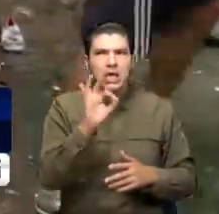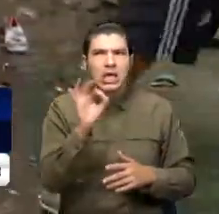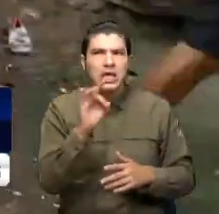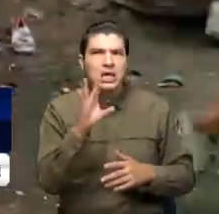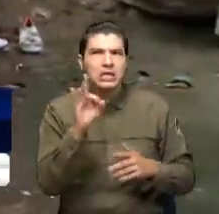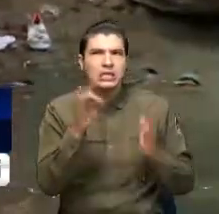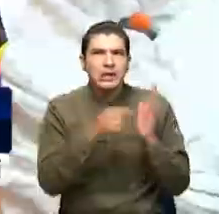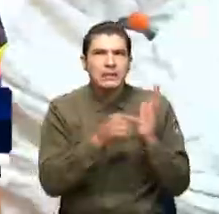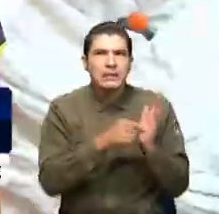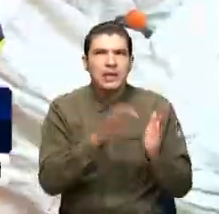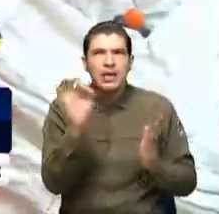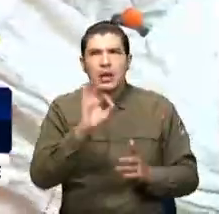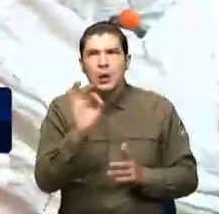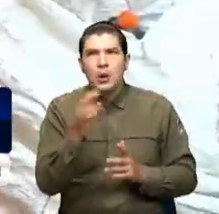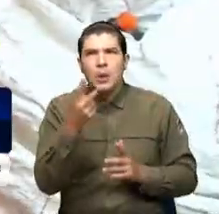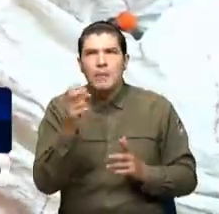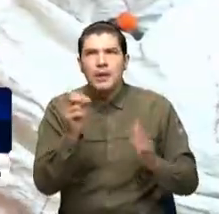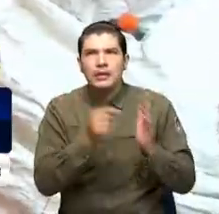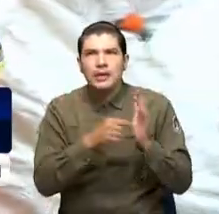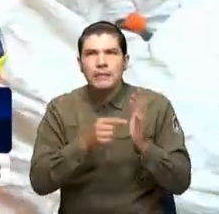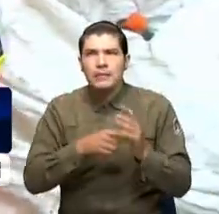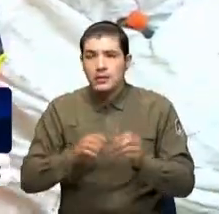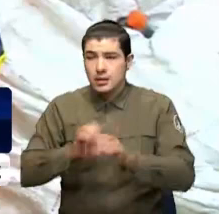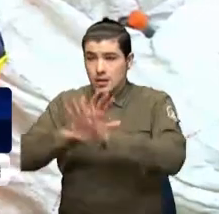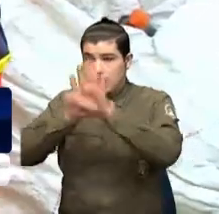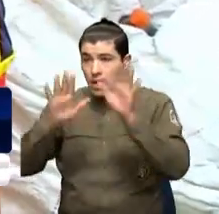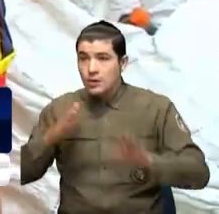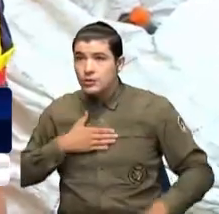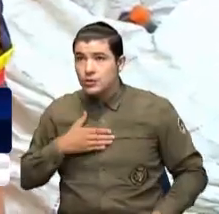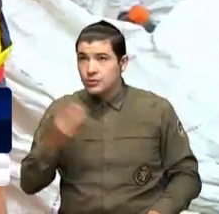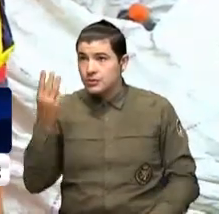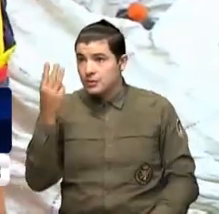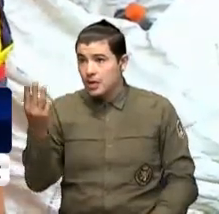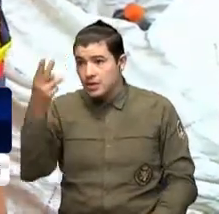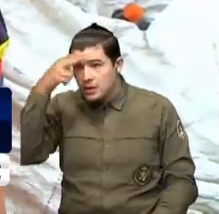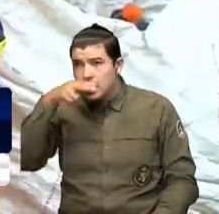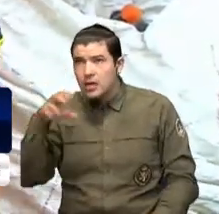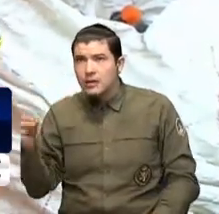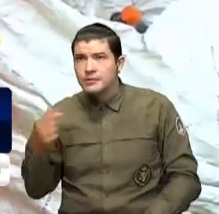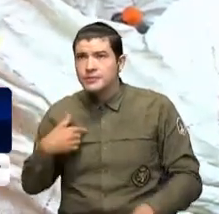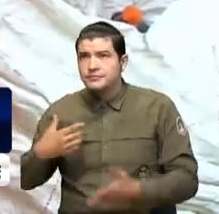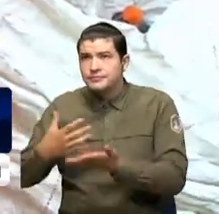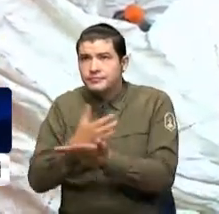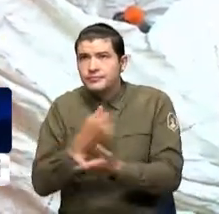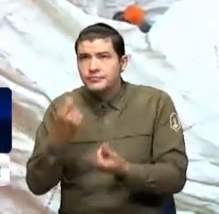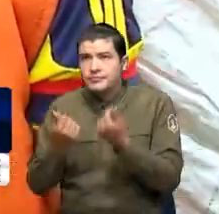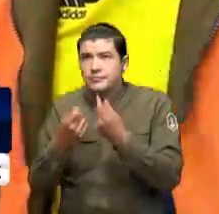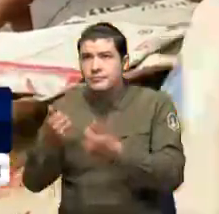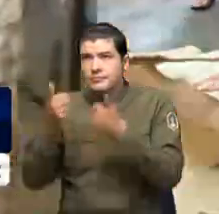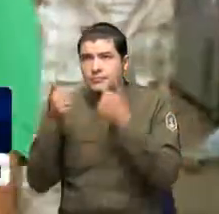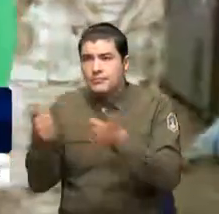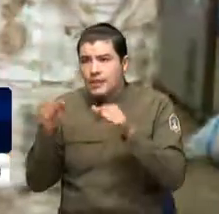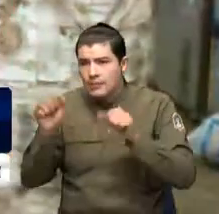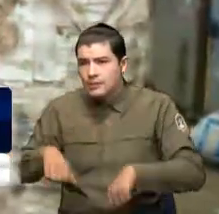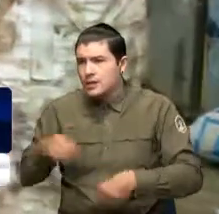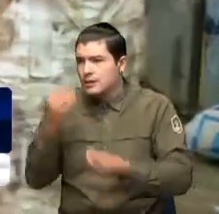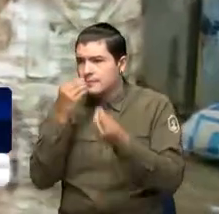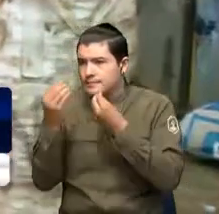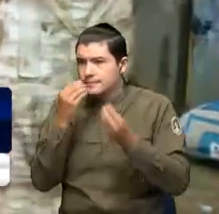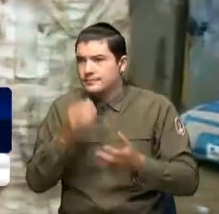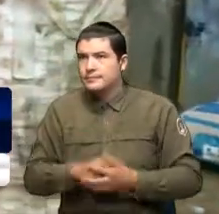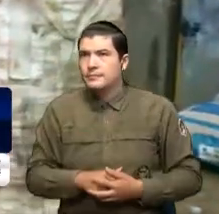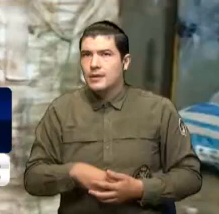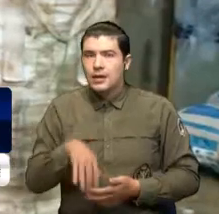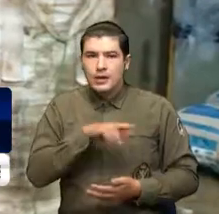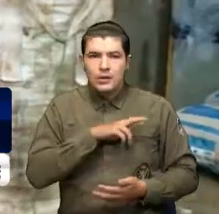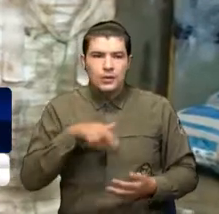20 mil pesos. Claro, tengo tres hijos. Se hace lo que se puede, se consigue que sea para comer. Nosotros lo que hacemos es el